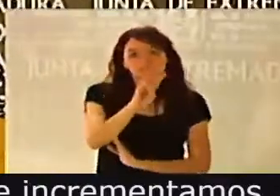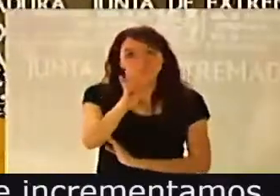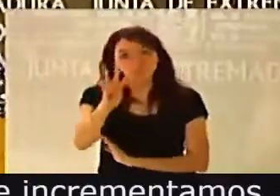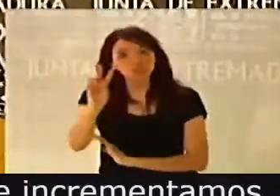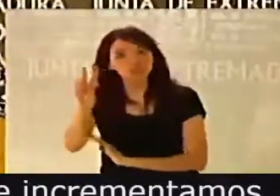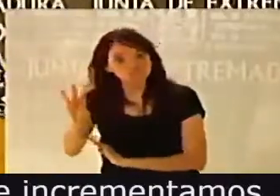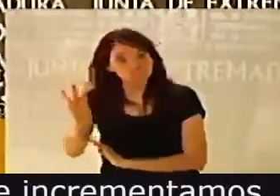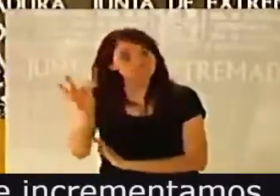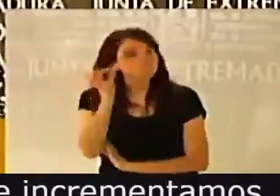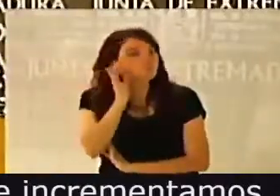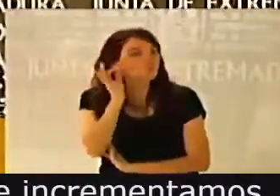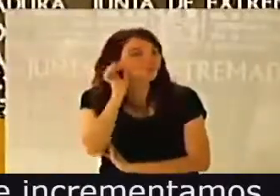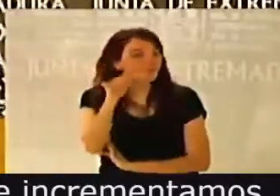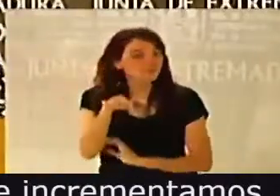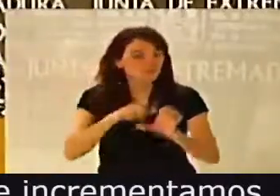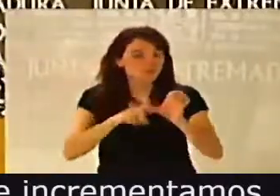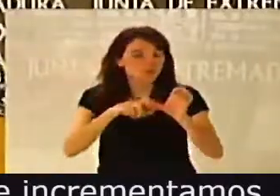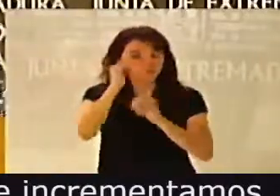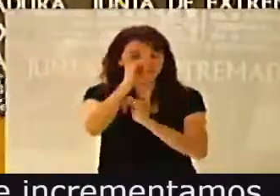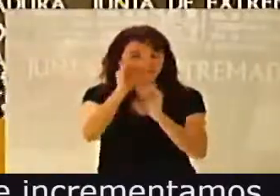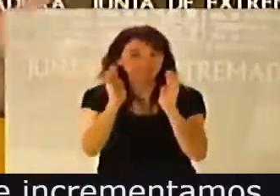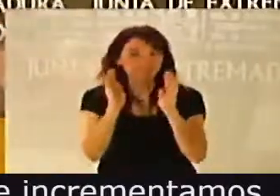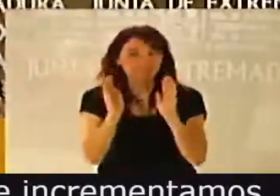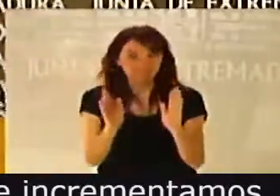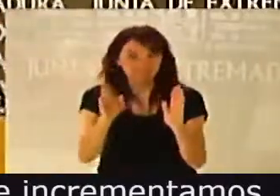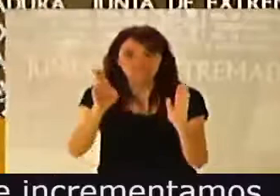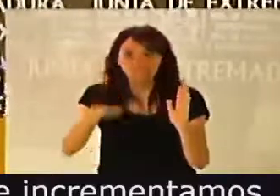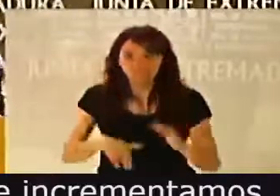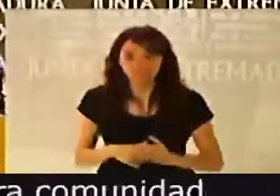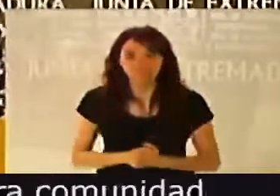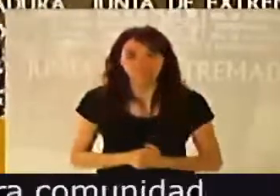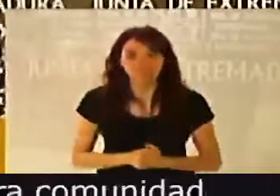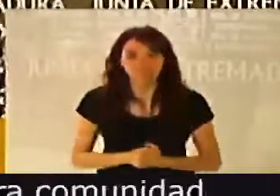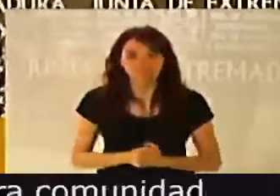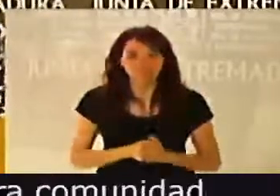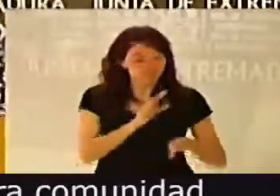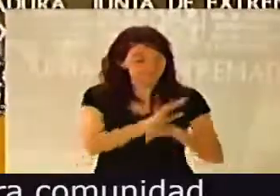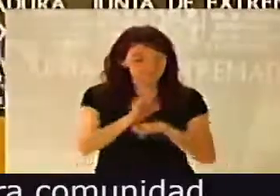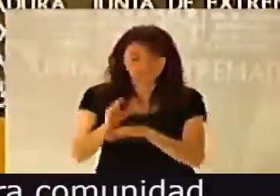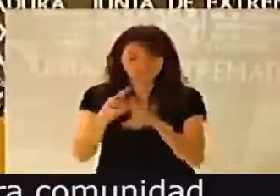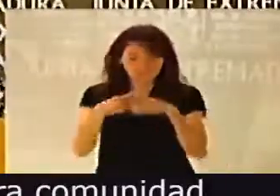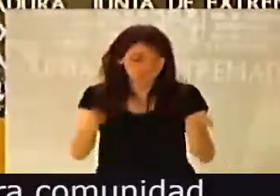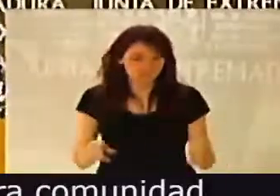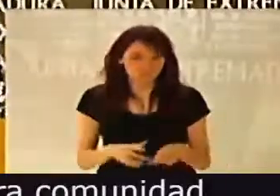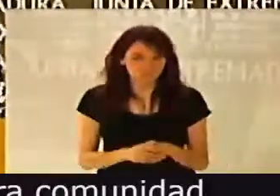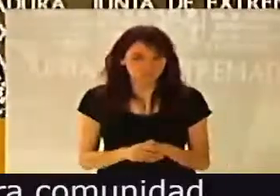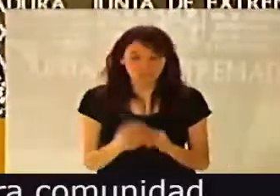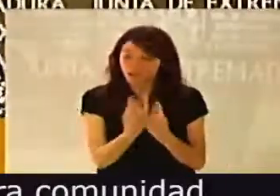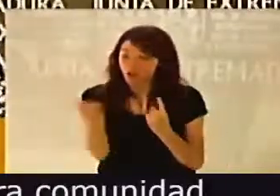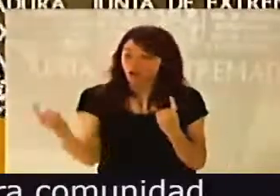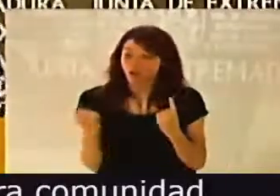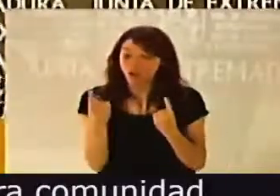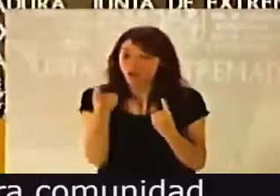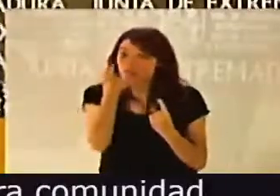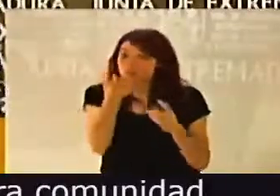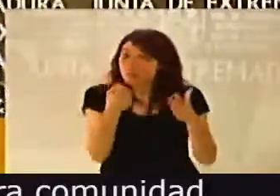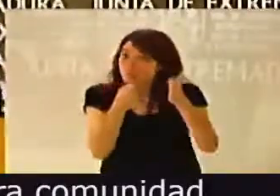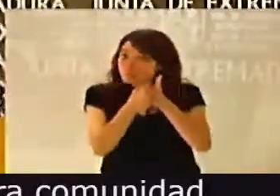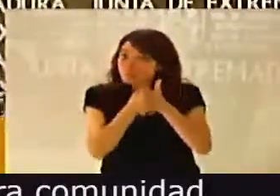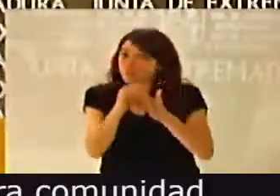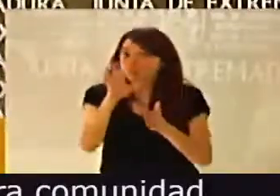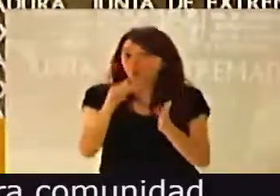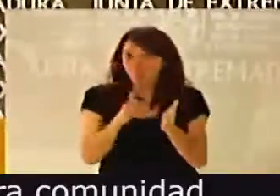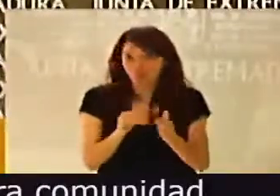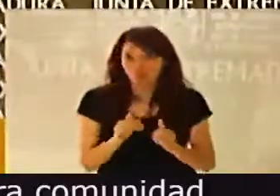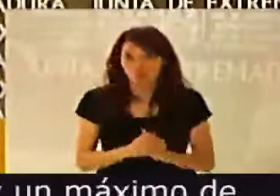mujeres en nuestra comunidad autónoma. Ninguna ayuda igual que la otra y un máximo de 5.000 euros, como les decía. No puedo estar hablando